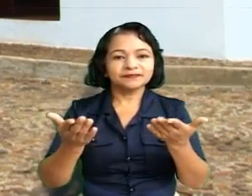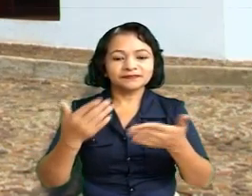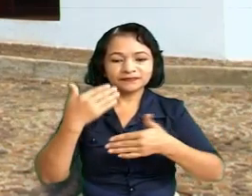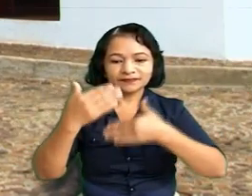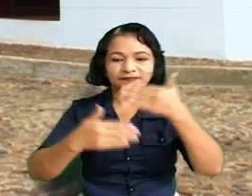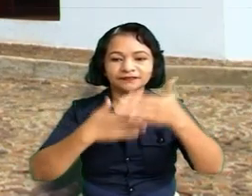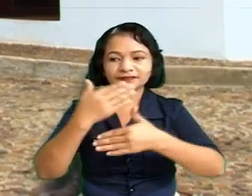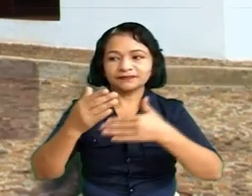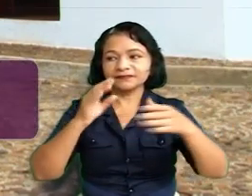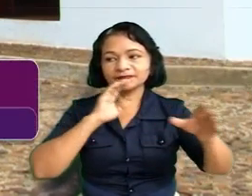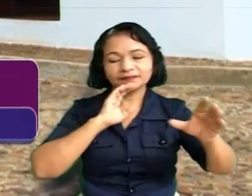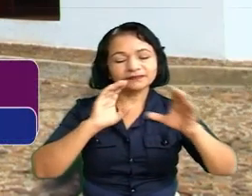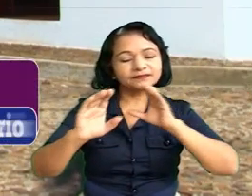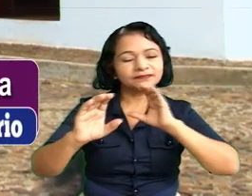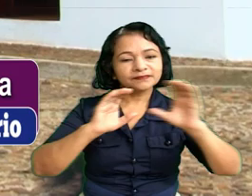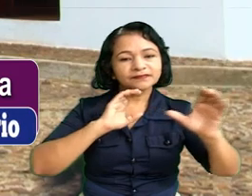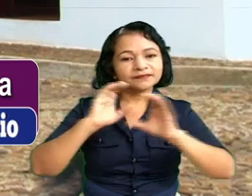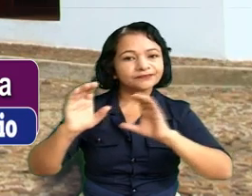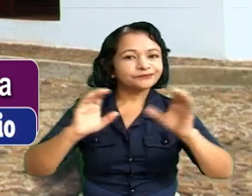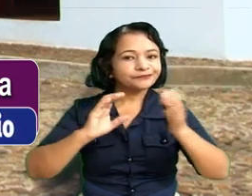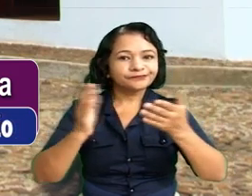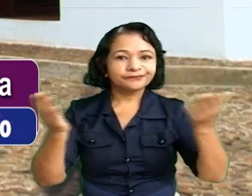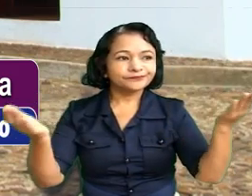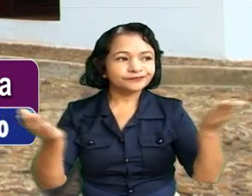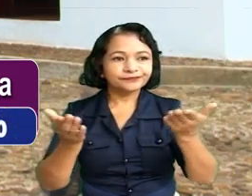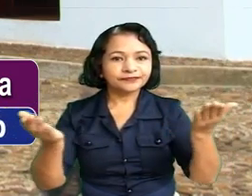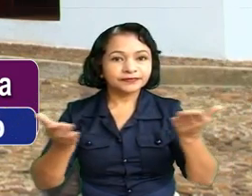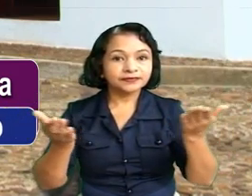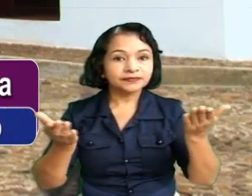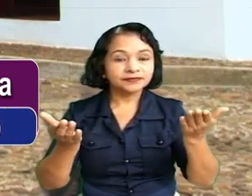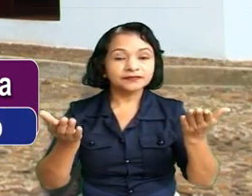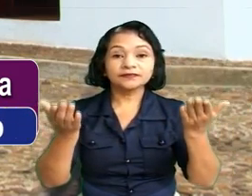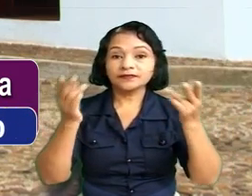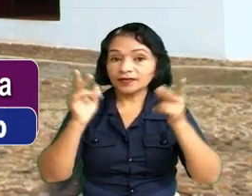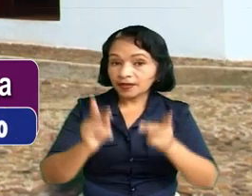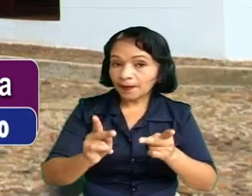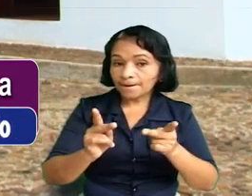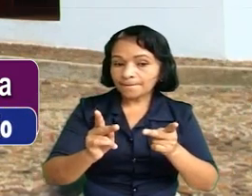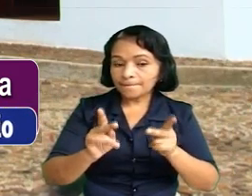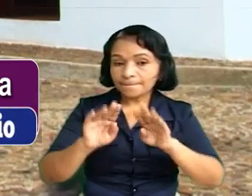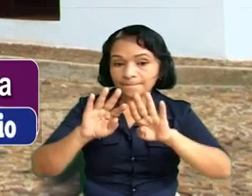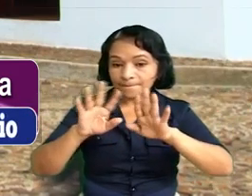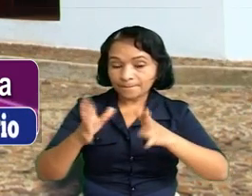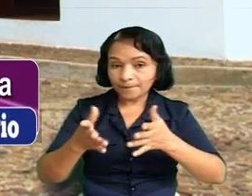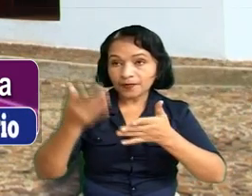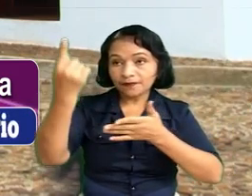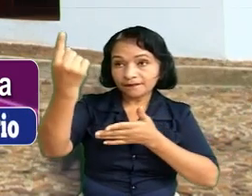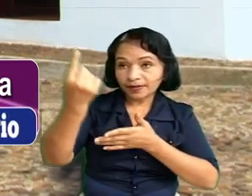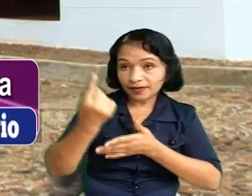de comunicación, ya sea diplomáticos, como era con los cronistas que ella lograba que vinieran